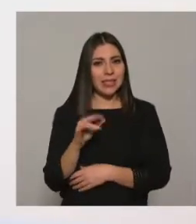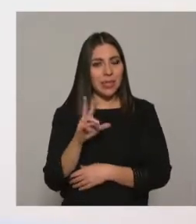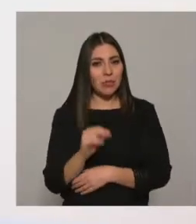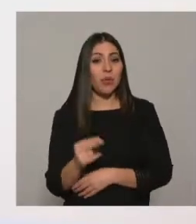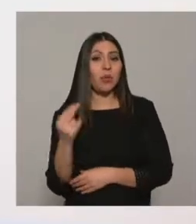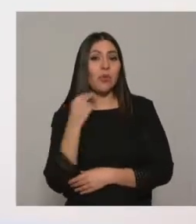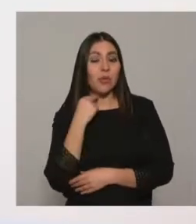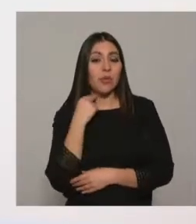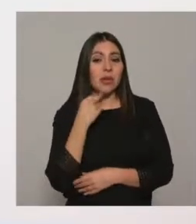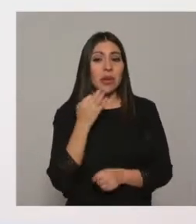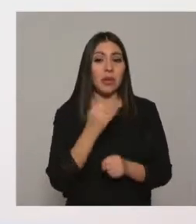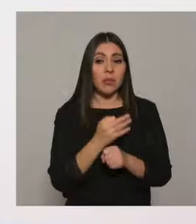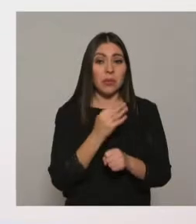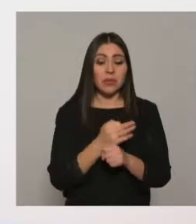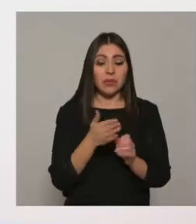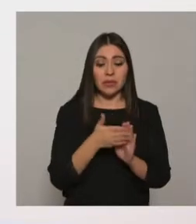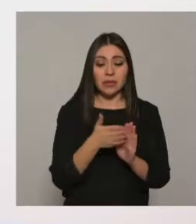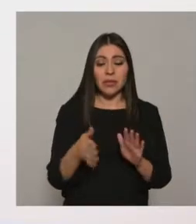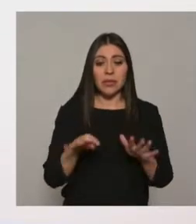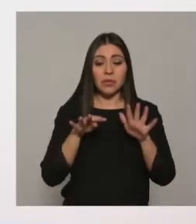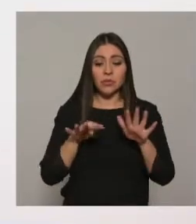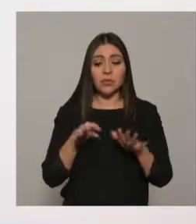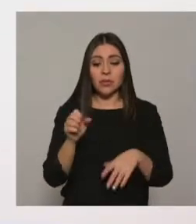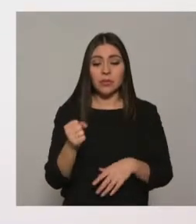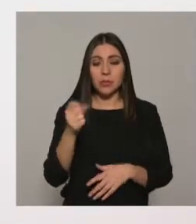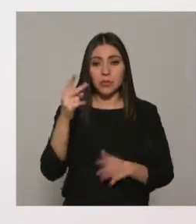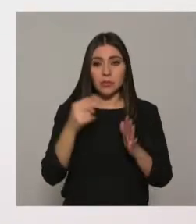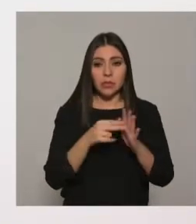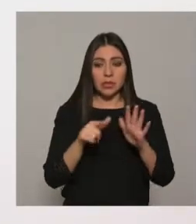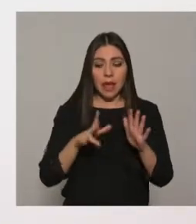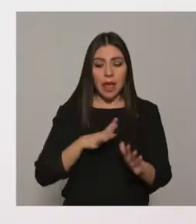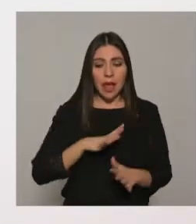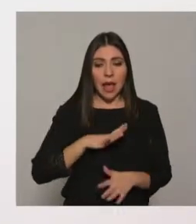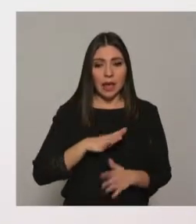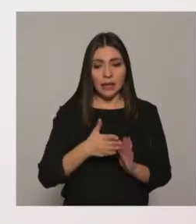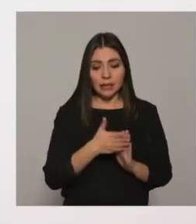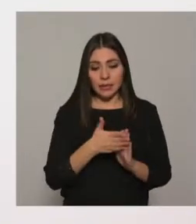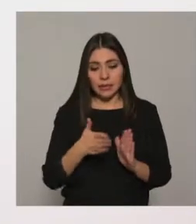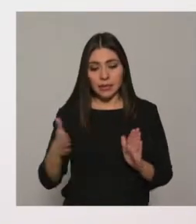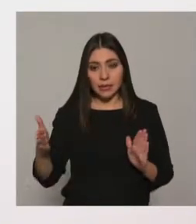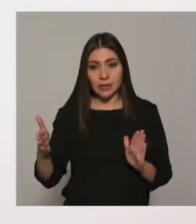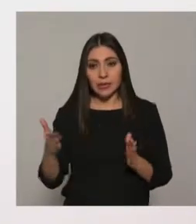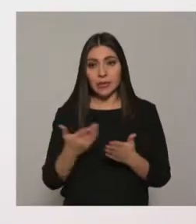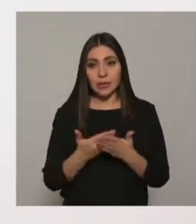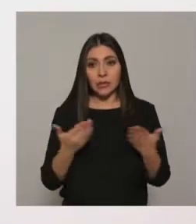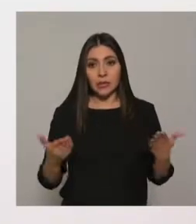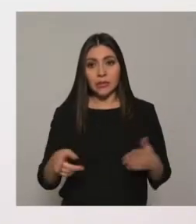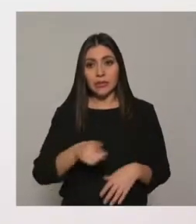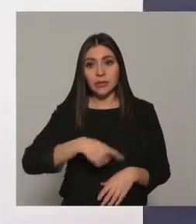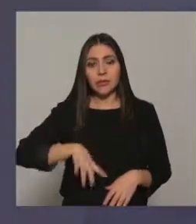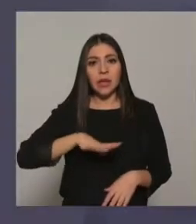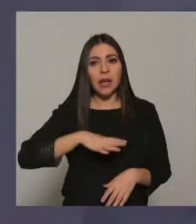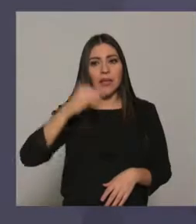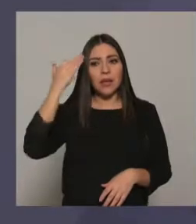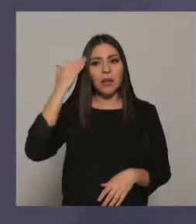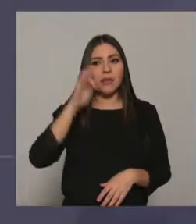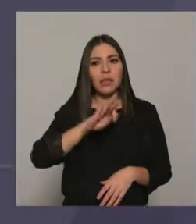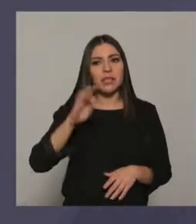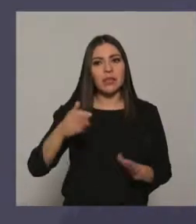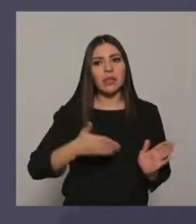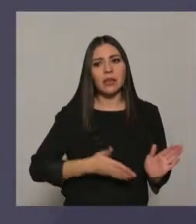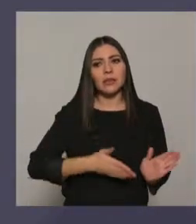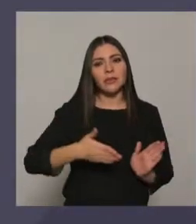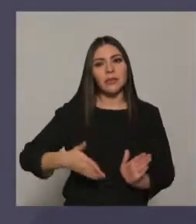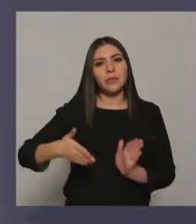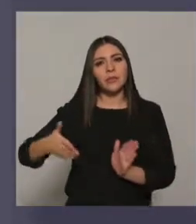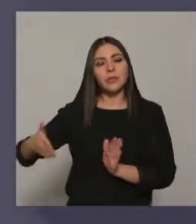al 19 de septiembre de 2017. Pero esto lo que implica es que ya tenemos un atraso de